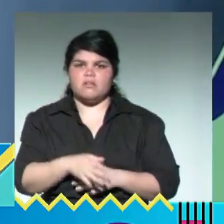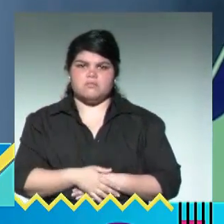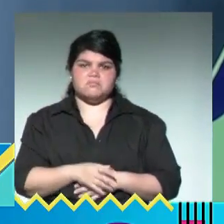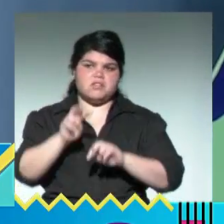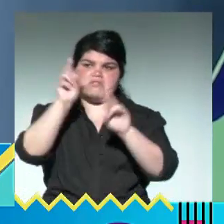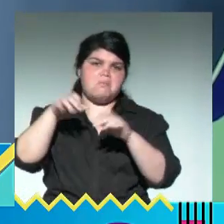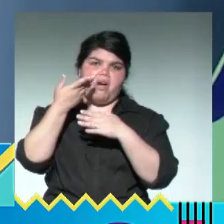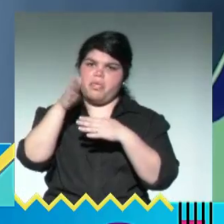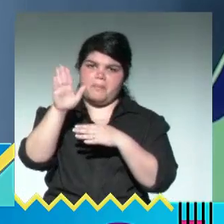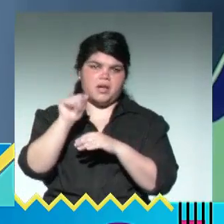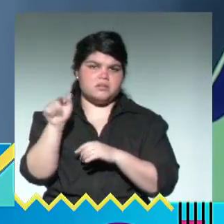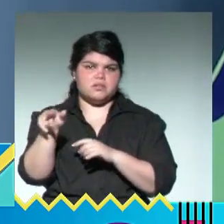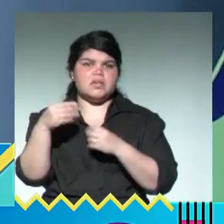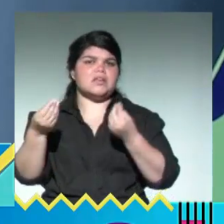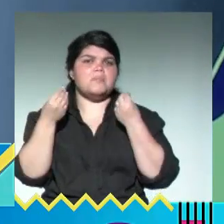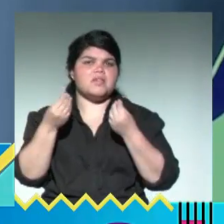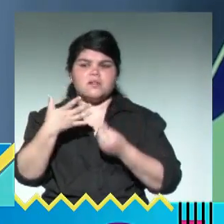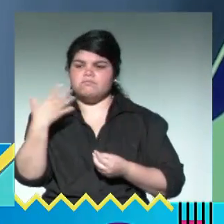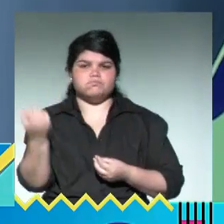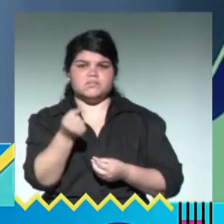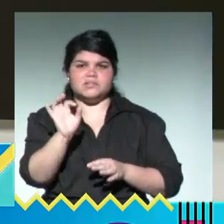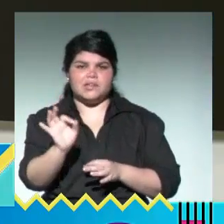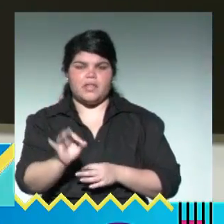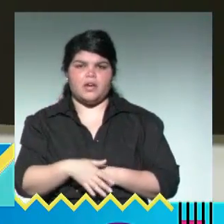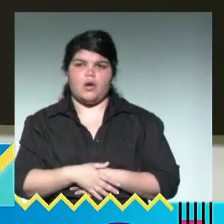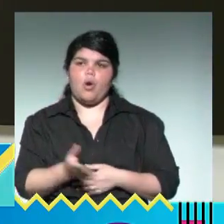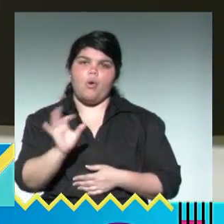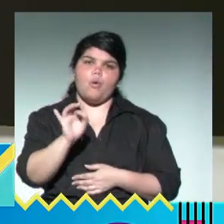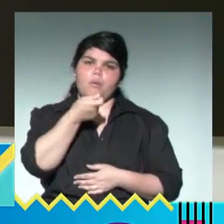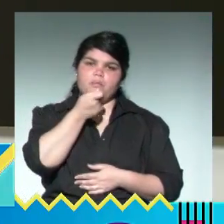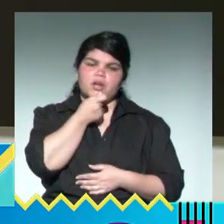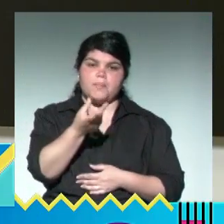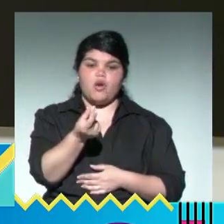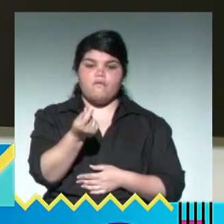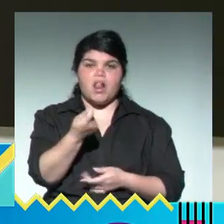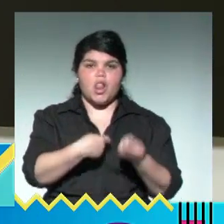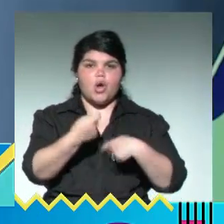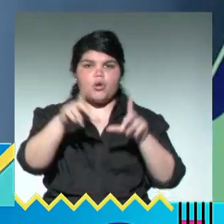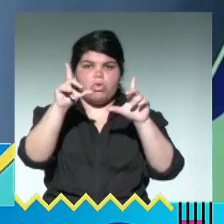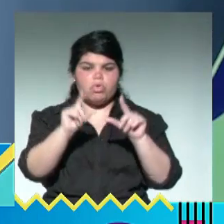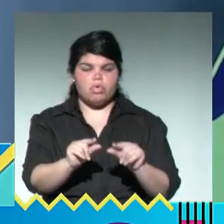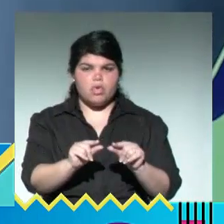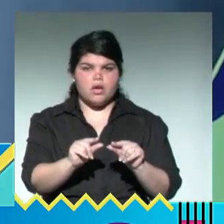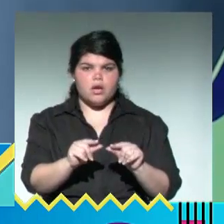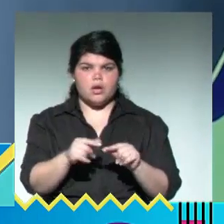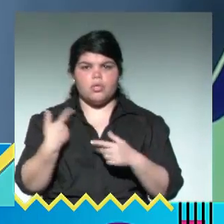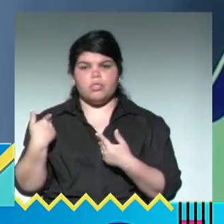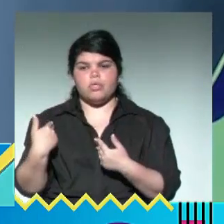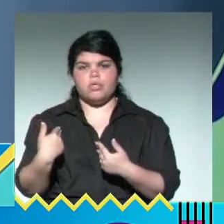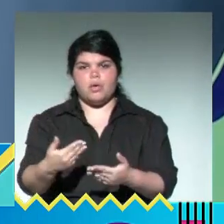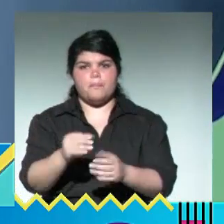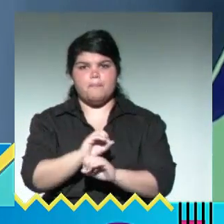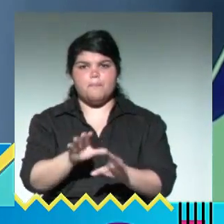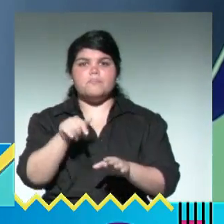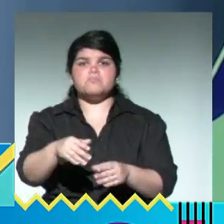ejemplo, o si la devaluación y la competitividad ganada no dura lo suficiente. Digo, es como